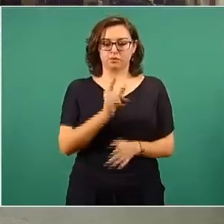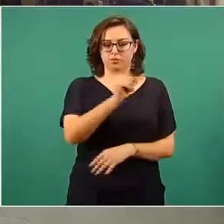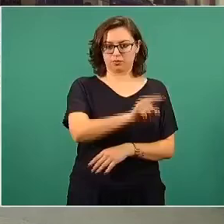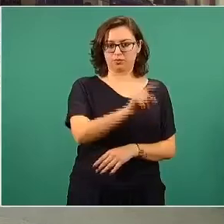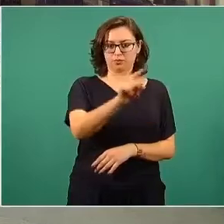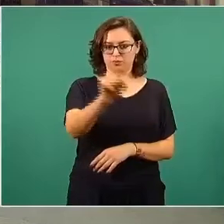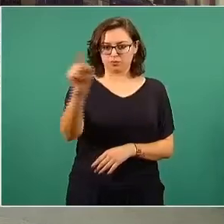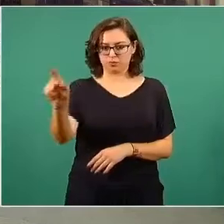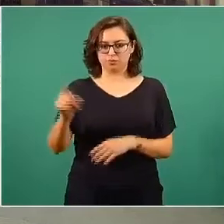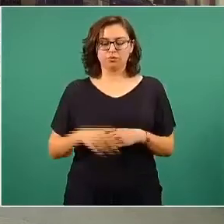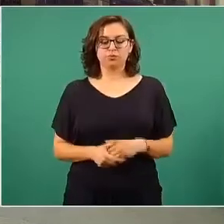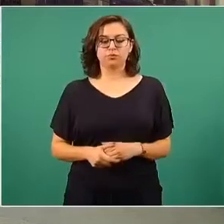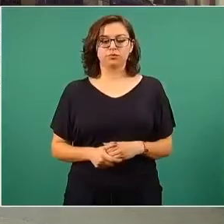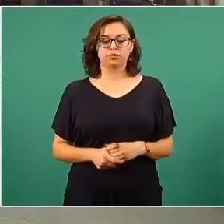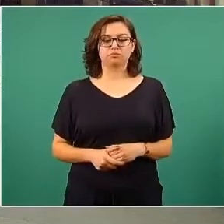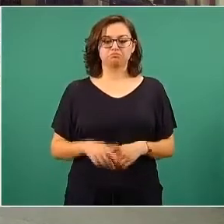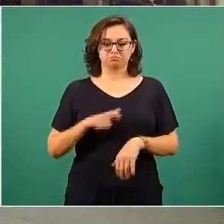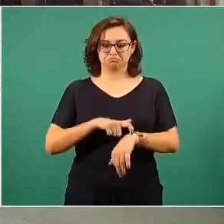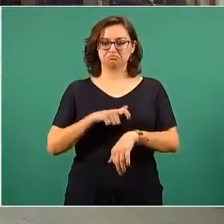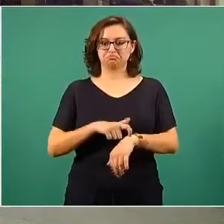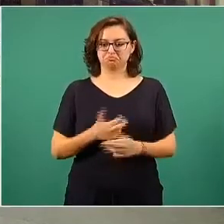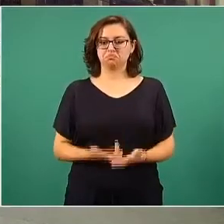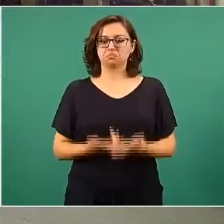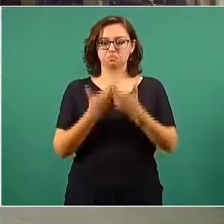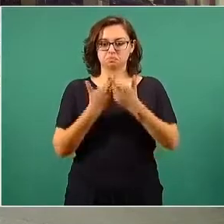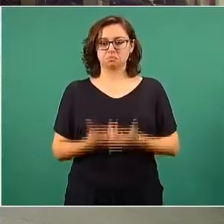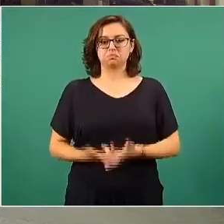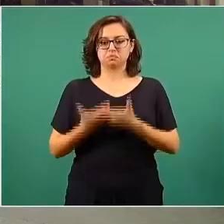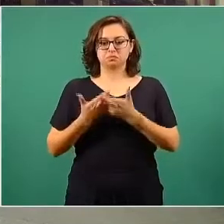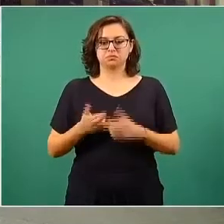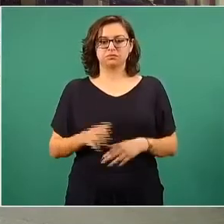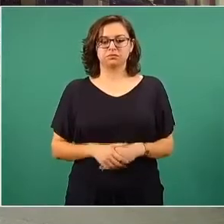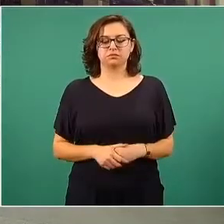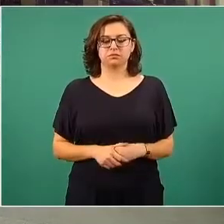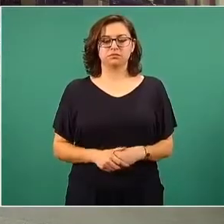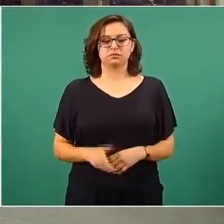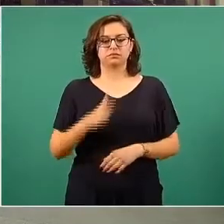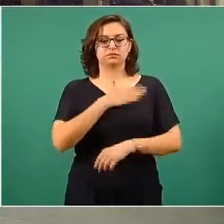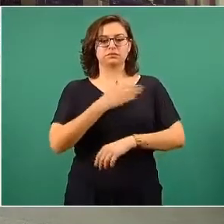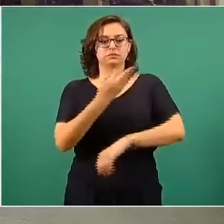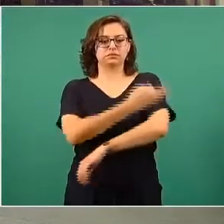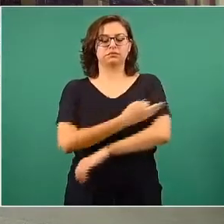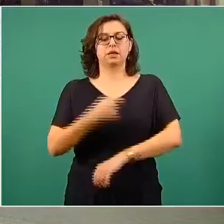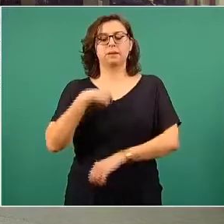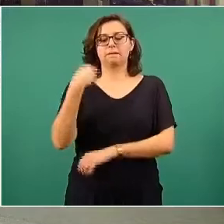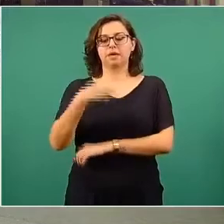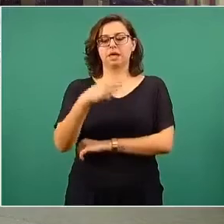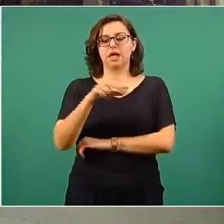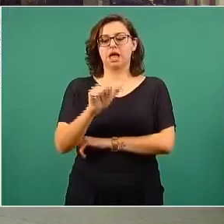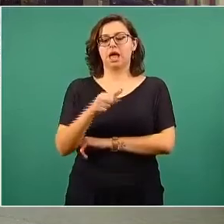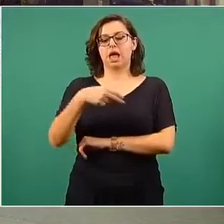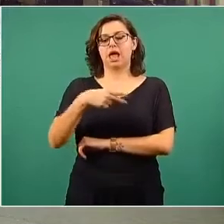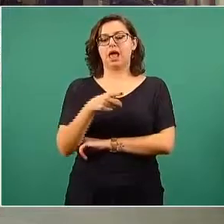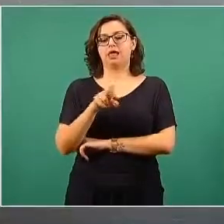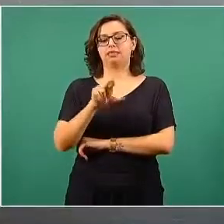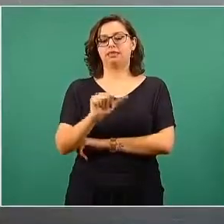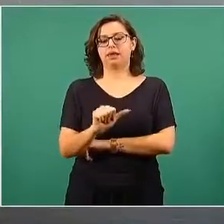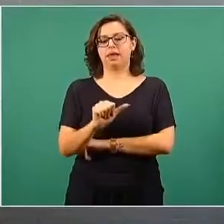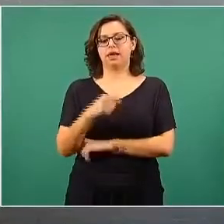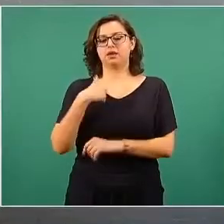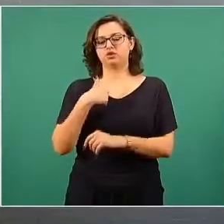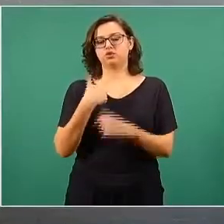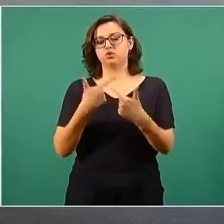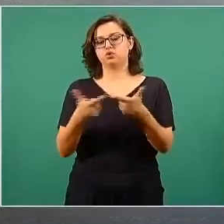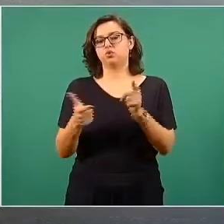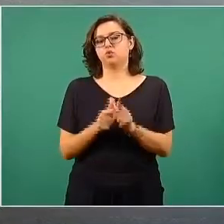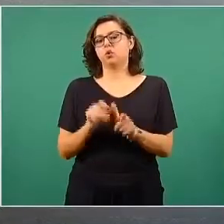nos seguimos. Hoy hay tiempo para todas y todos. Buenas tardes, Andrea Meraz de Grupo Fórmula. Varias preguntas.